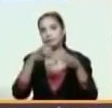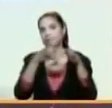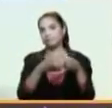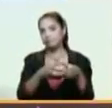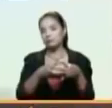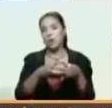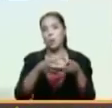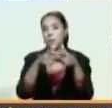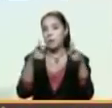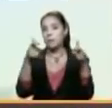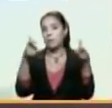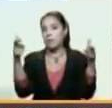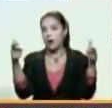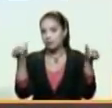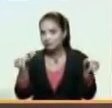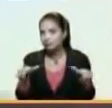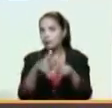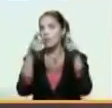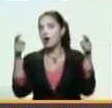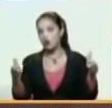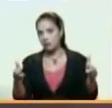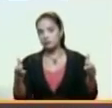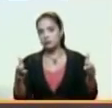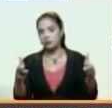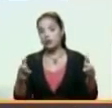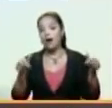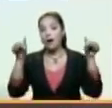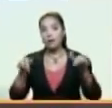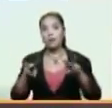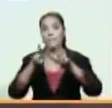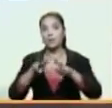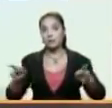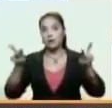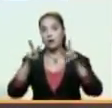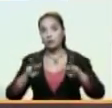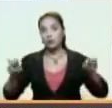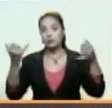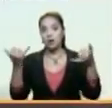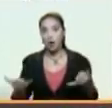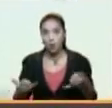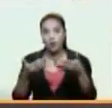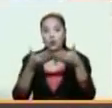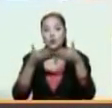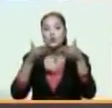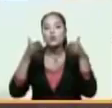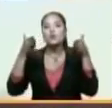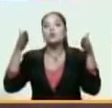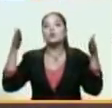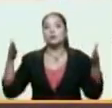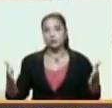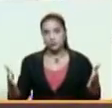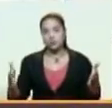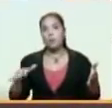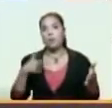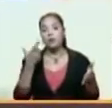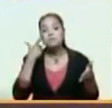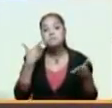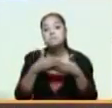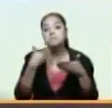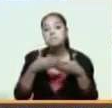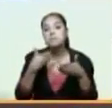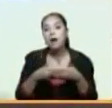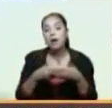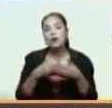muchos más fiscales. Esta investigación nos va a permitir ampliarla para ver el